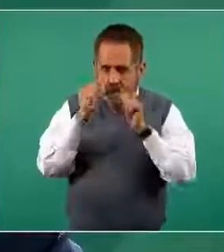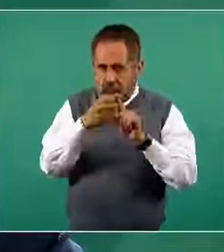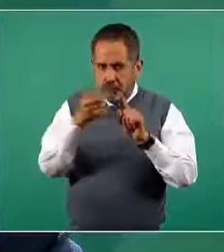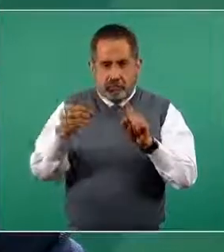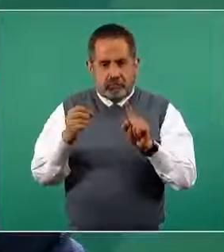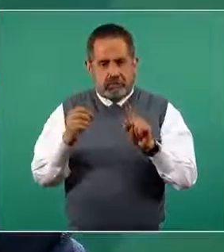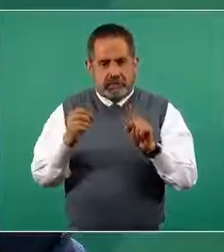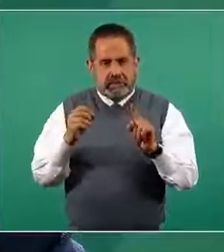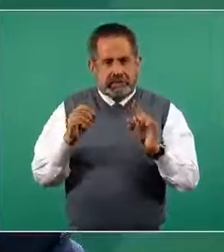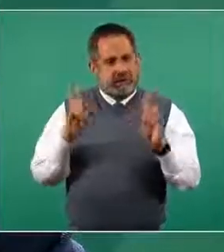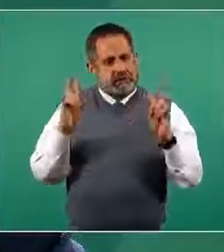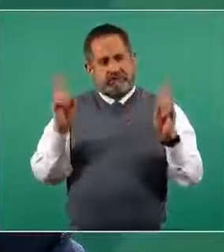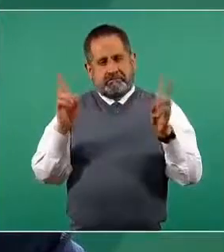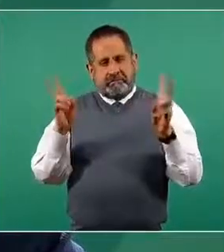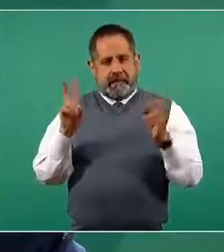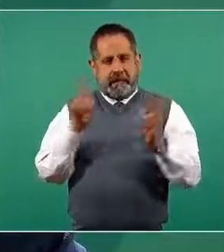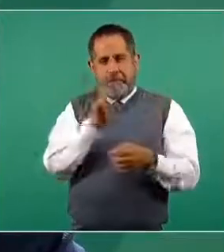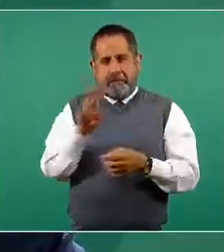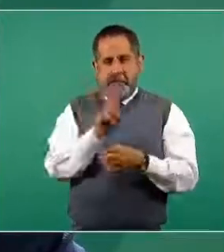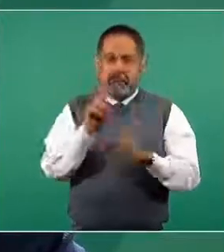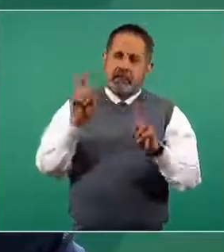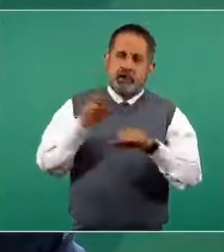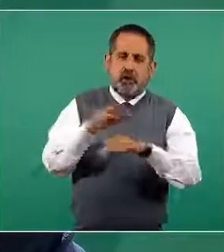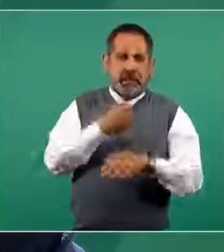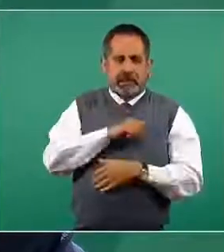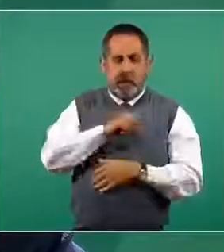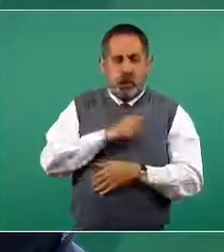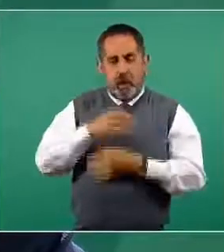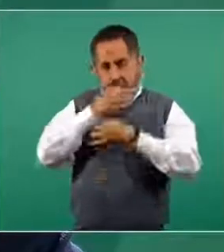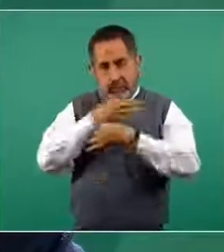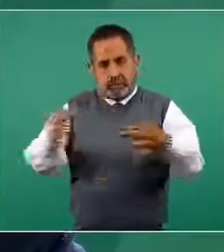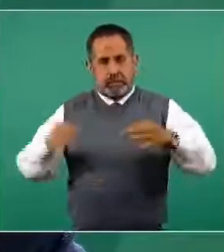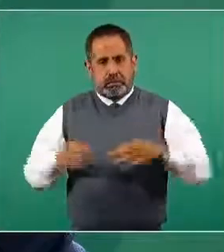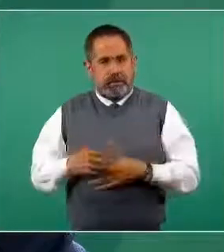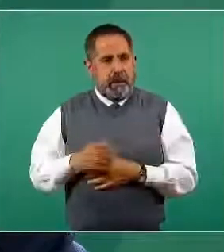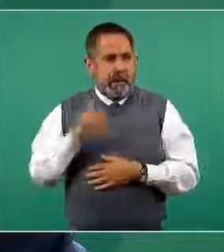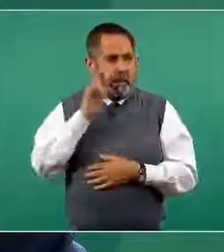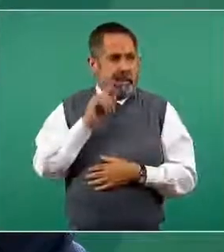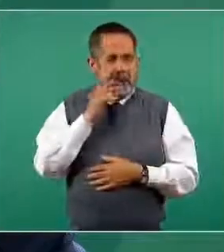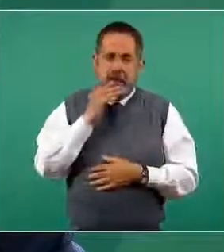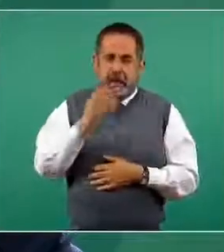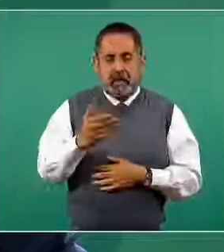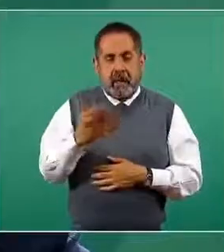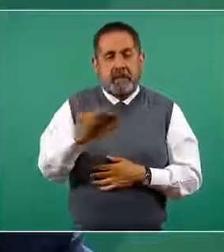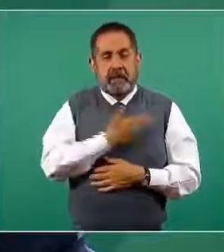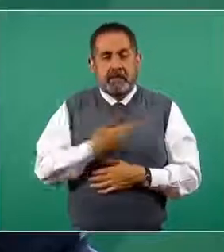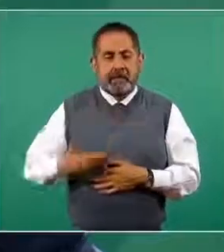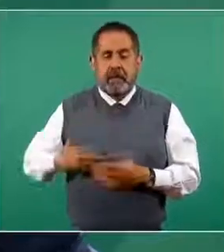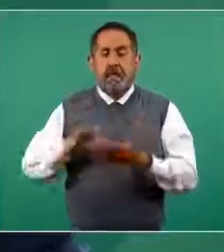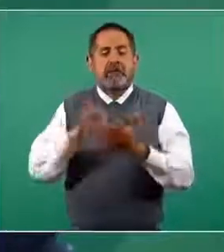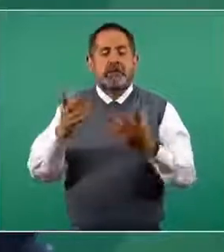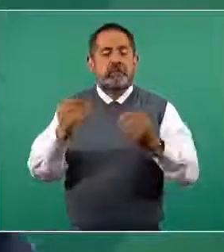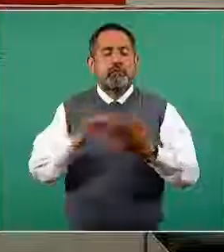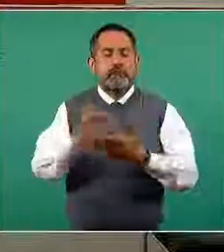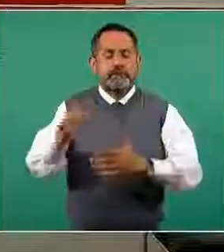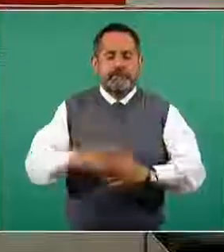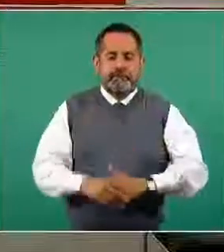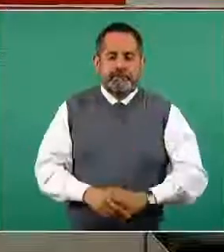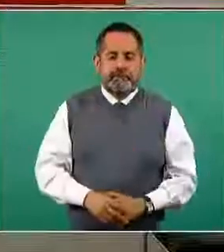una especie de pulso de la salud de viernes extemporáneo, pero que acompañaremos mañana al presidente. Muchas gracias.